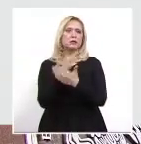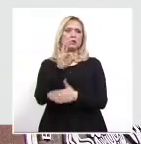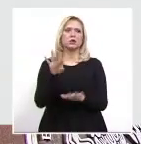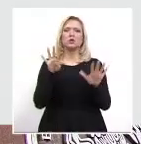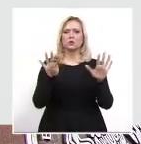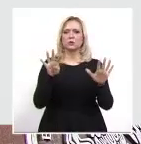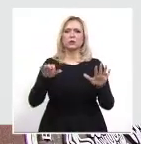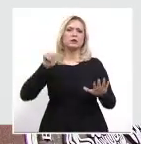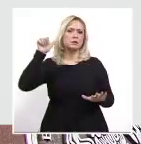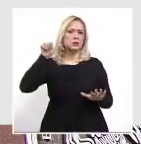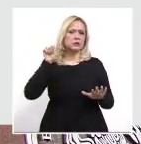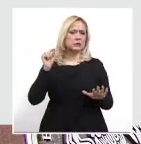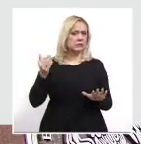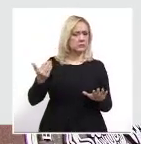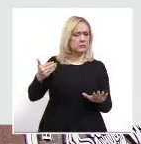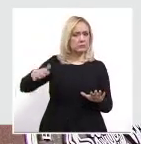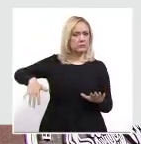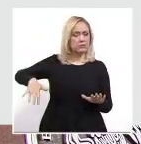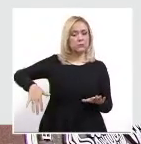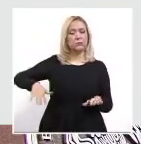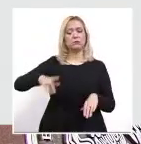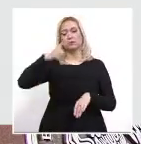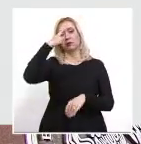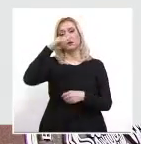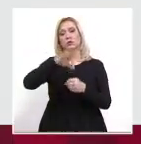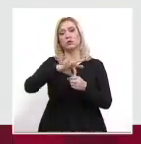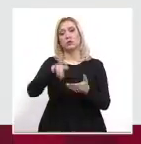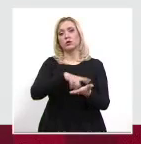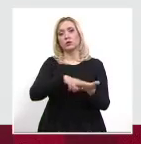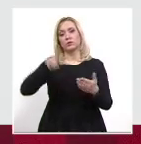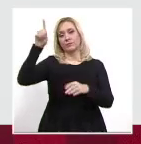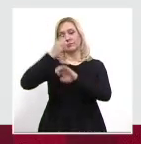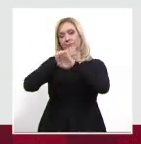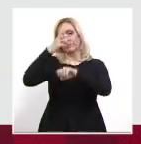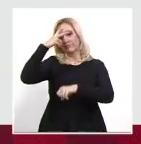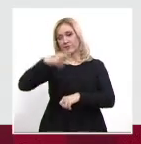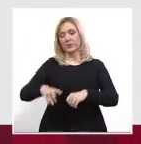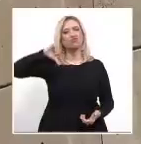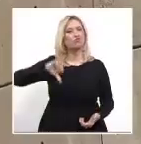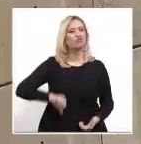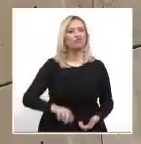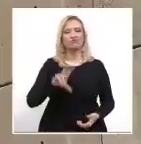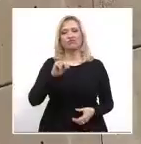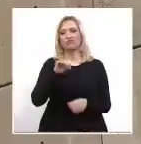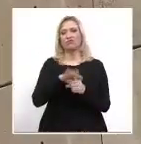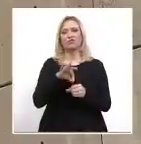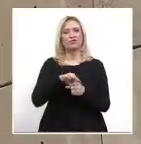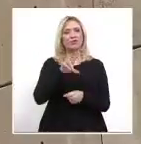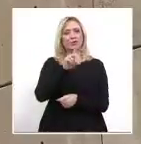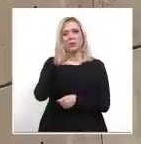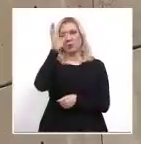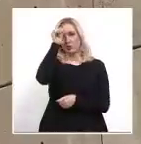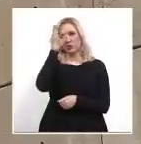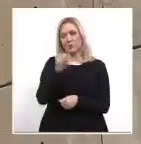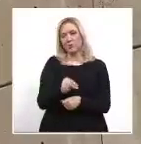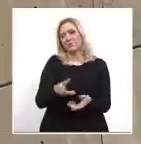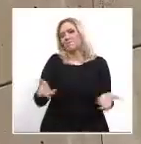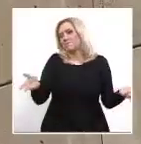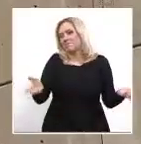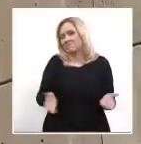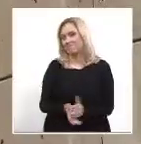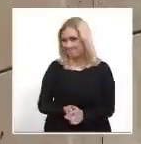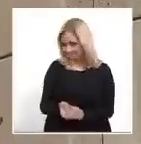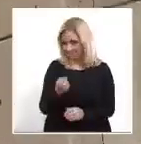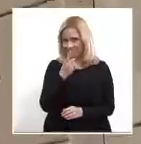19 de abril, que incidieron en los procesos electorales del Estado de México y Coahuila. Para el canal del Poder Judicial de la